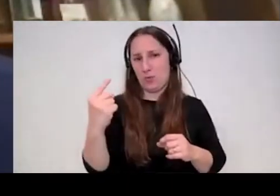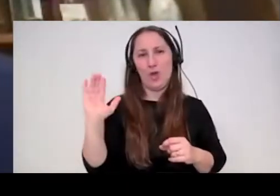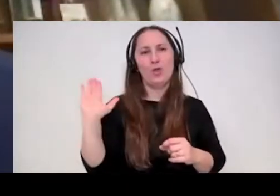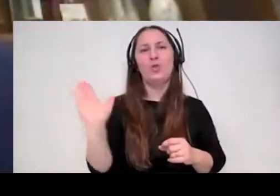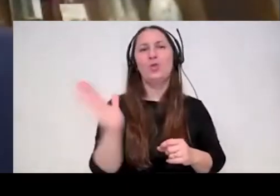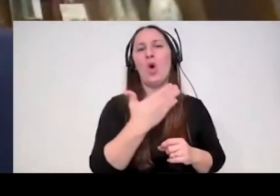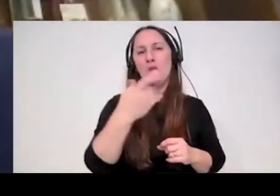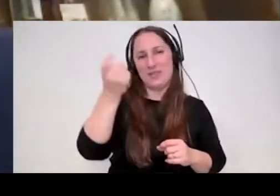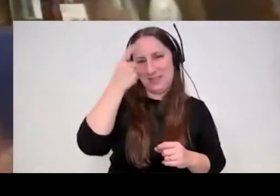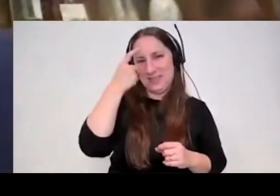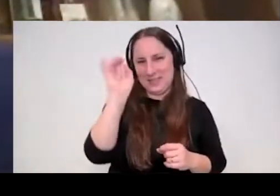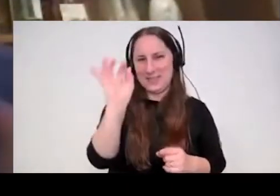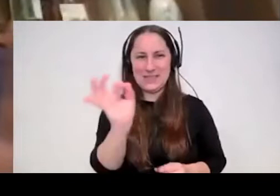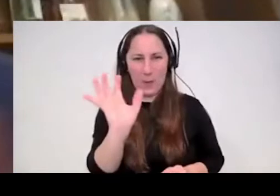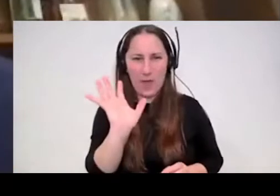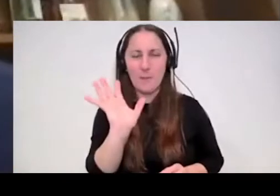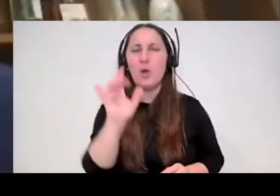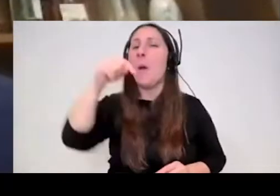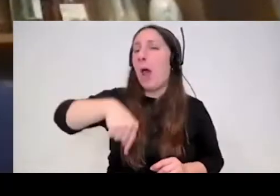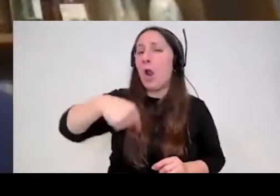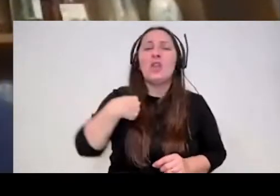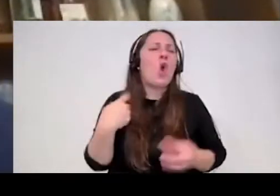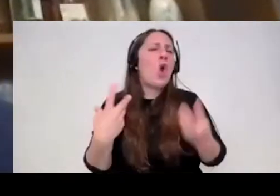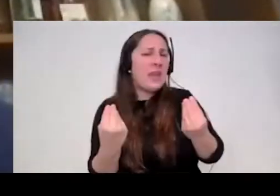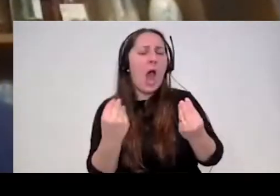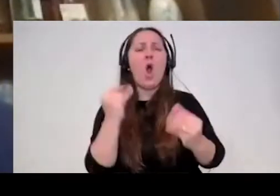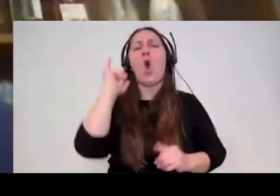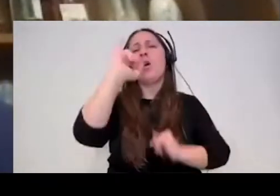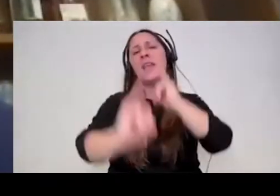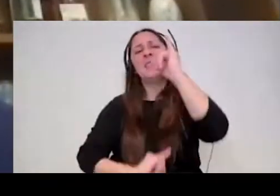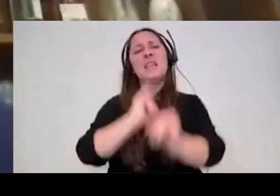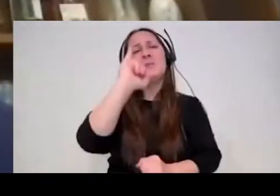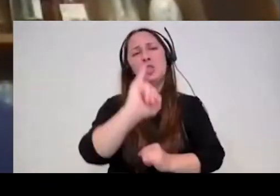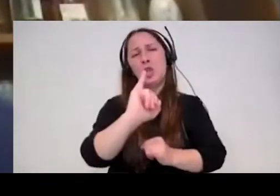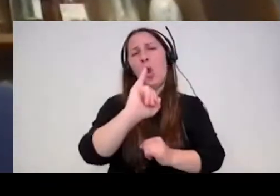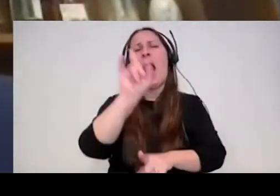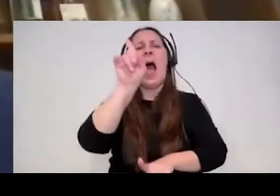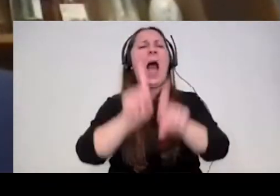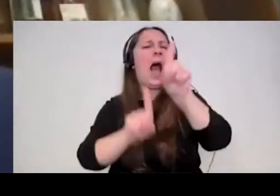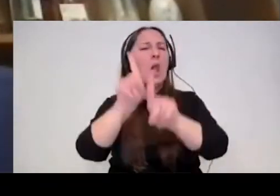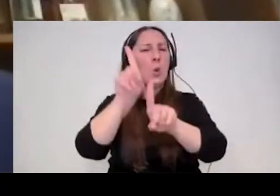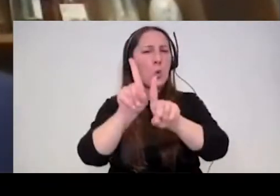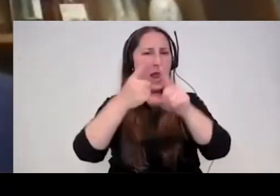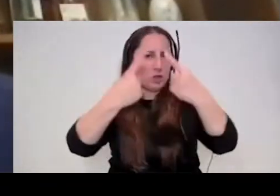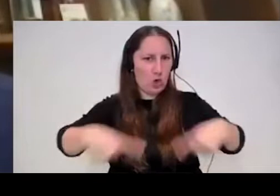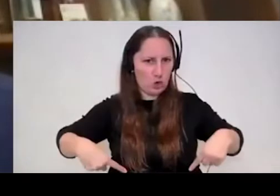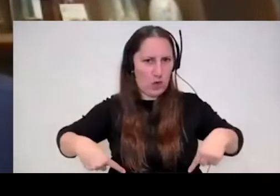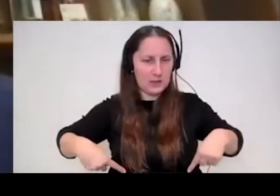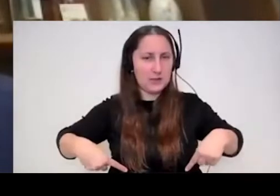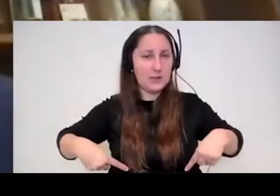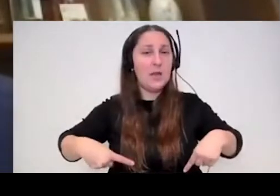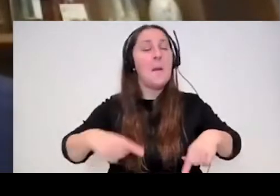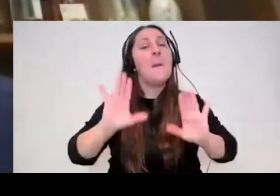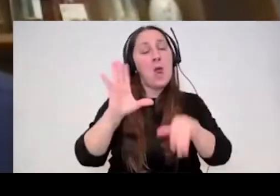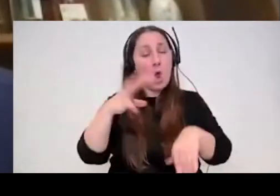pasada, pero ahora estoy describiendo prioritariamente ciertas cuestiones. Ahora, en determinados momentos ustedes